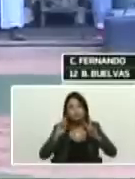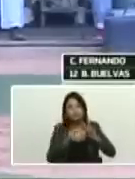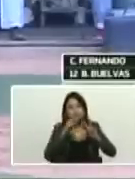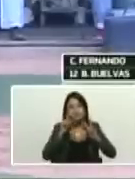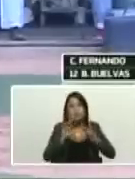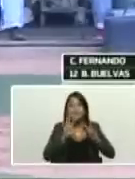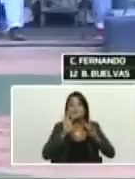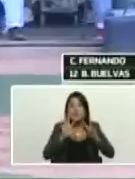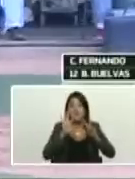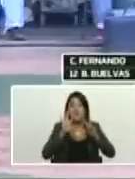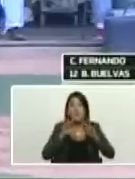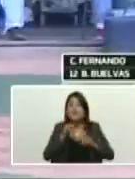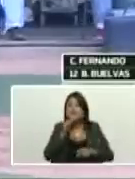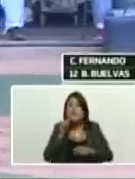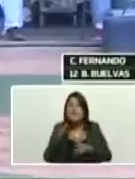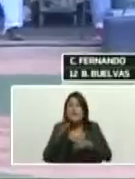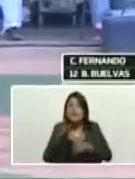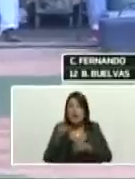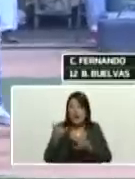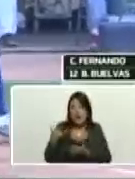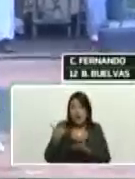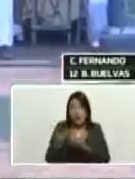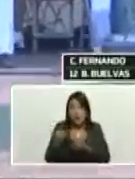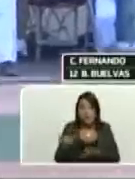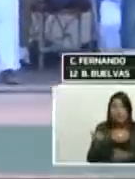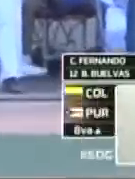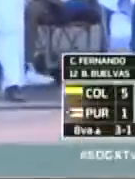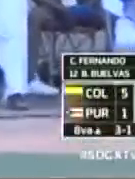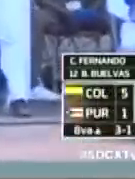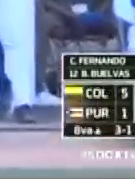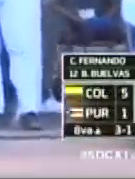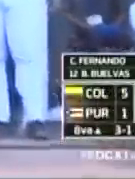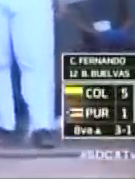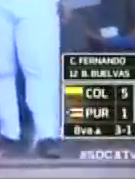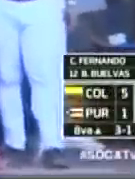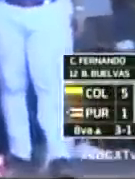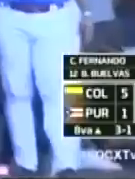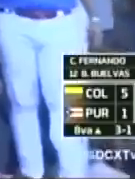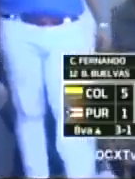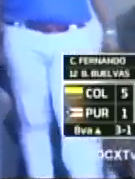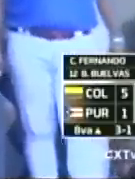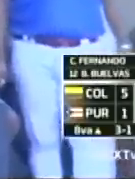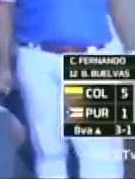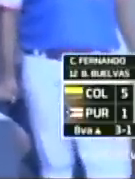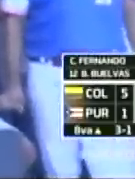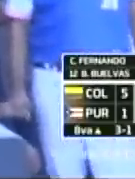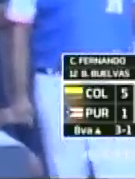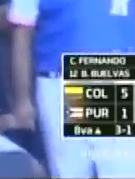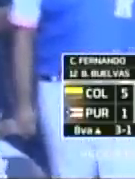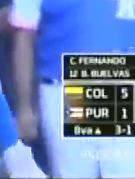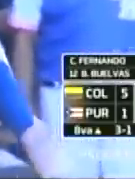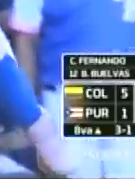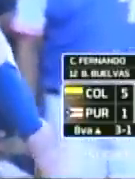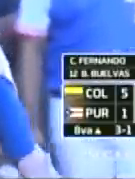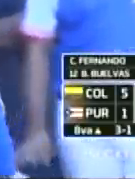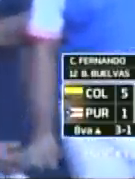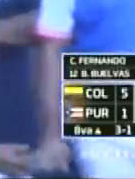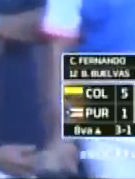Está ganando Colombia 5-2. Ahí está en vivo, mira. Por